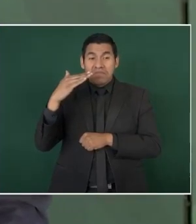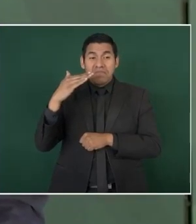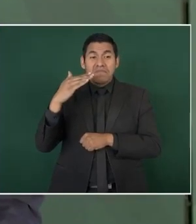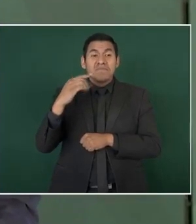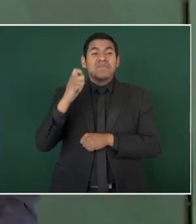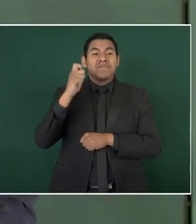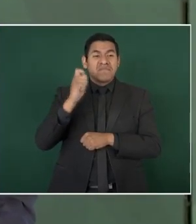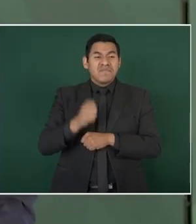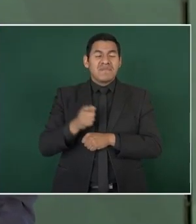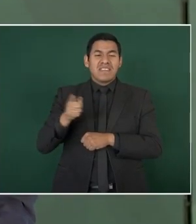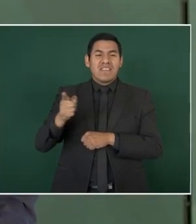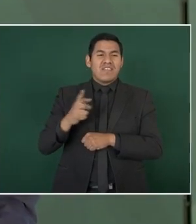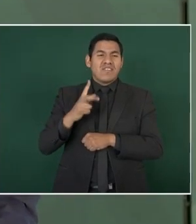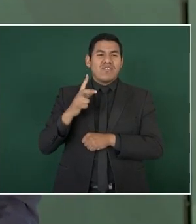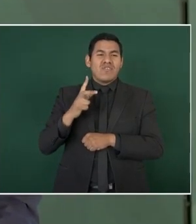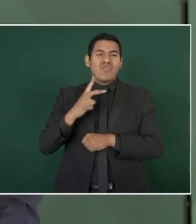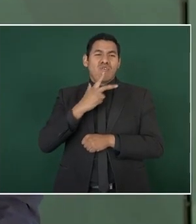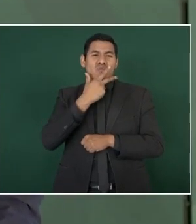dirigente